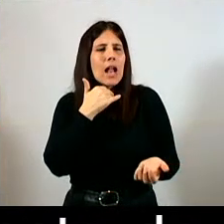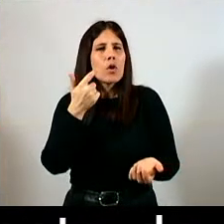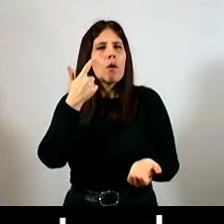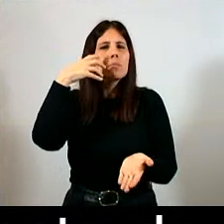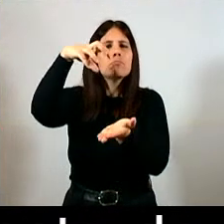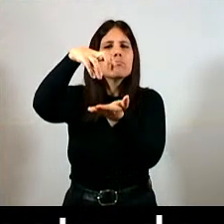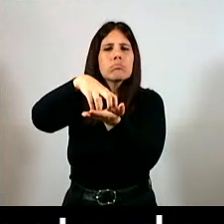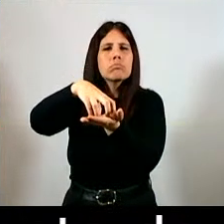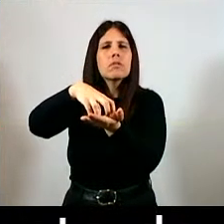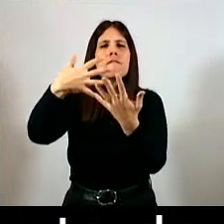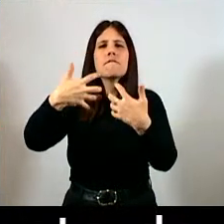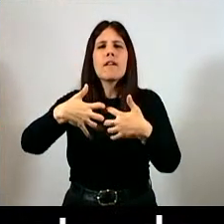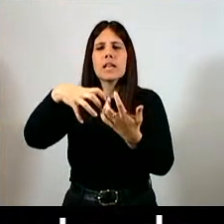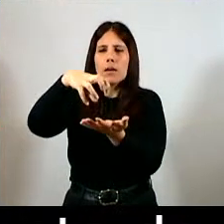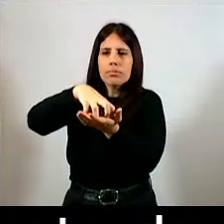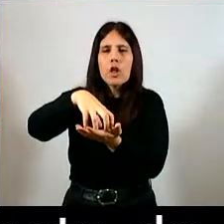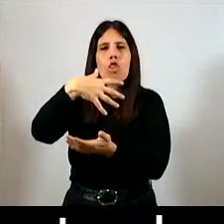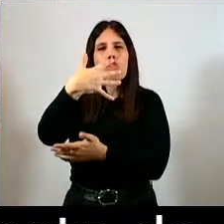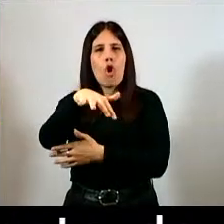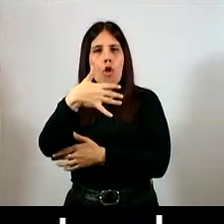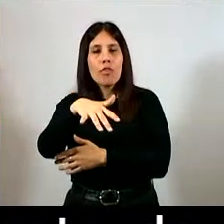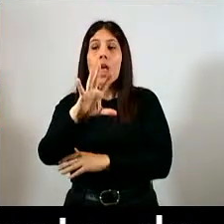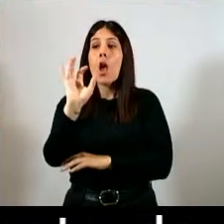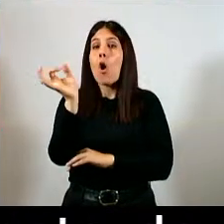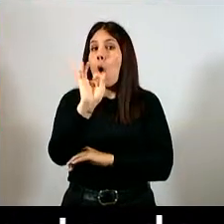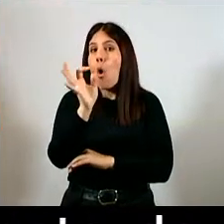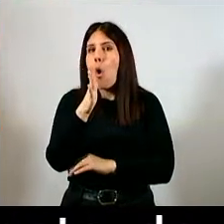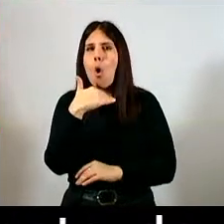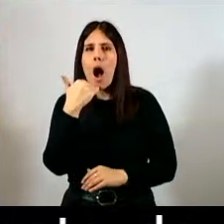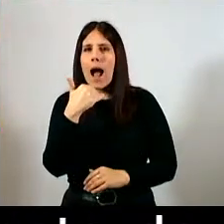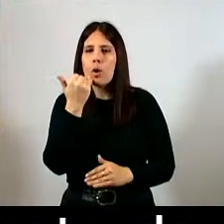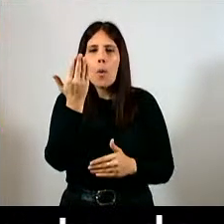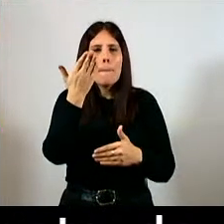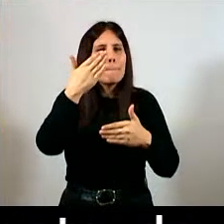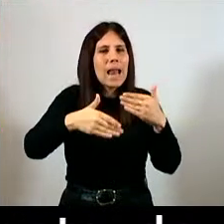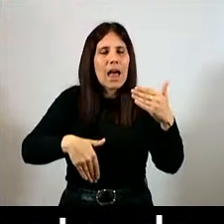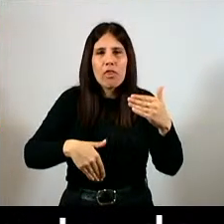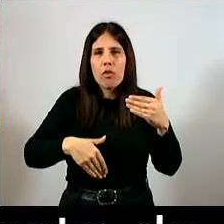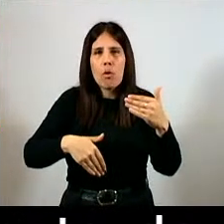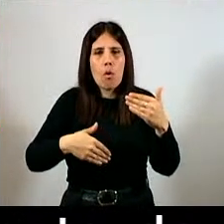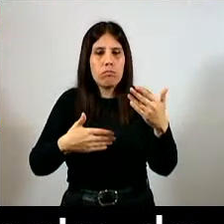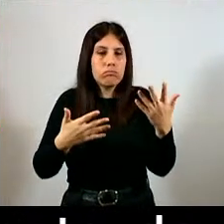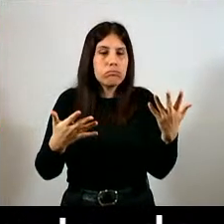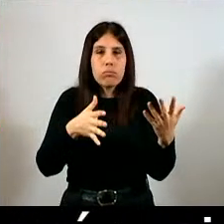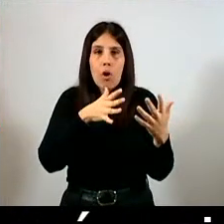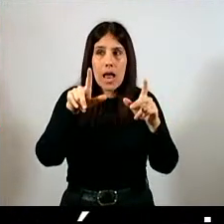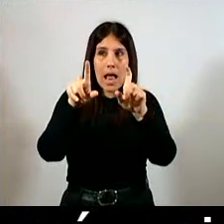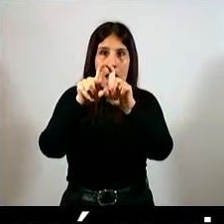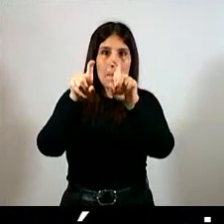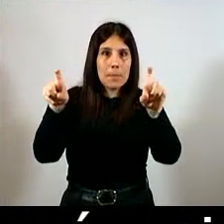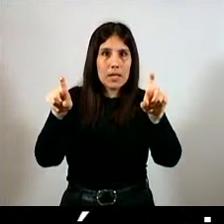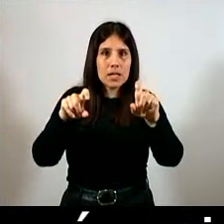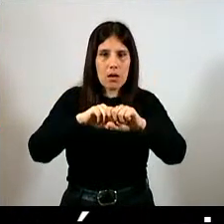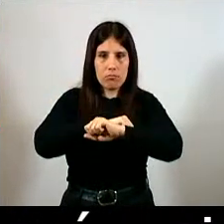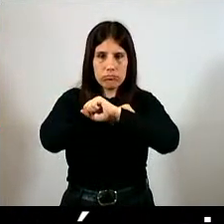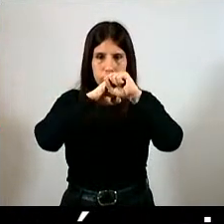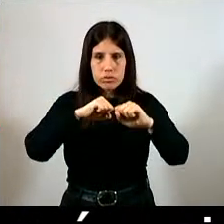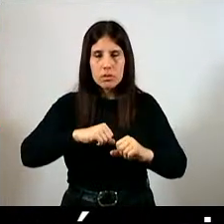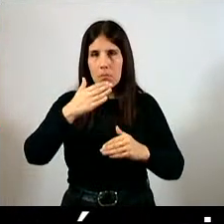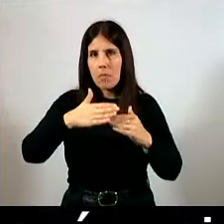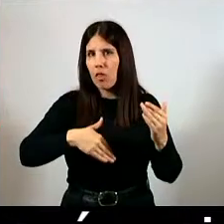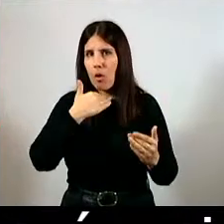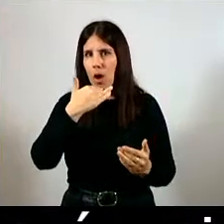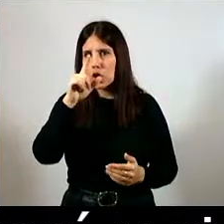ubicaría esa fábrica y también si hay algún plazo previsto para que, bueno, la empresa se instale en nuestra